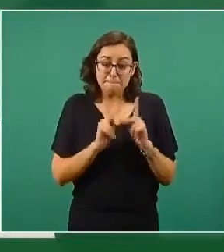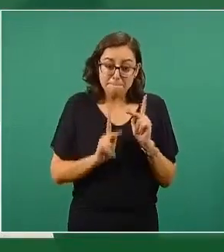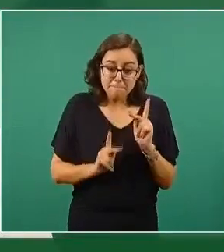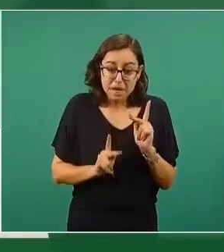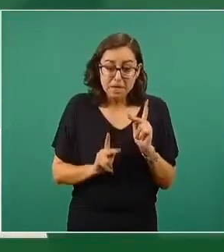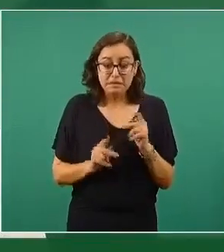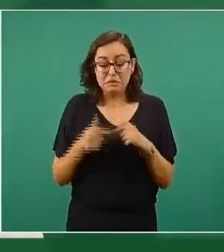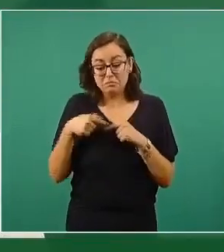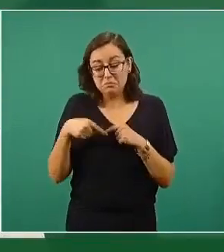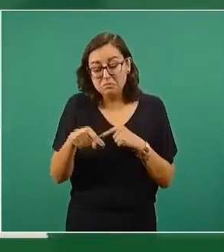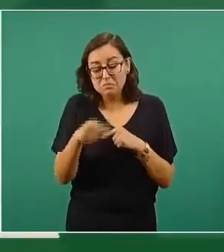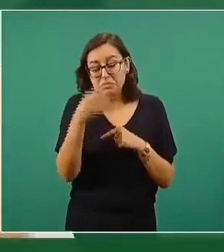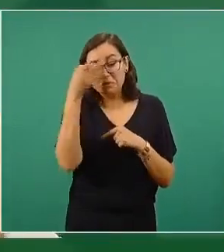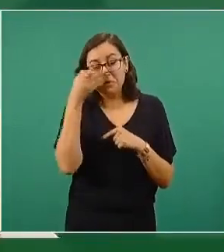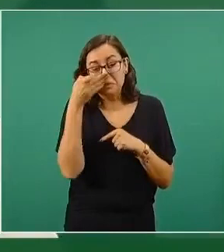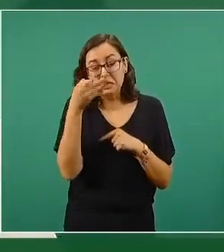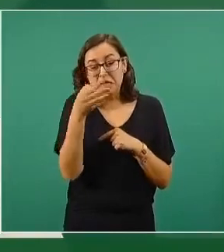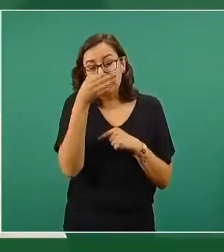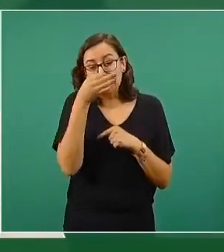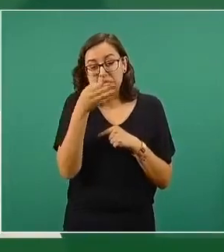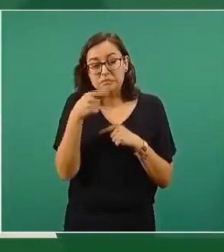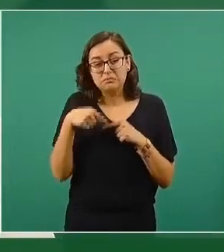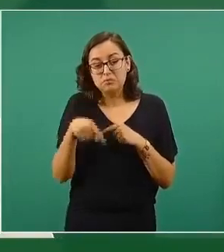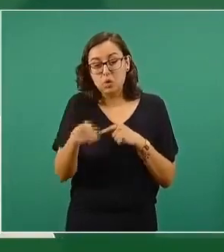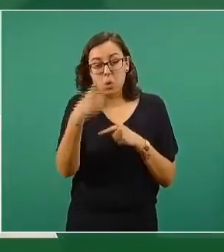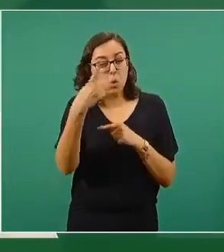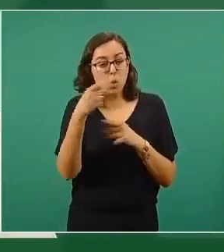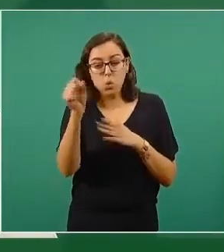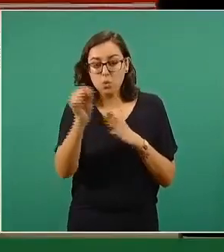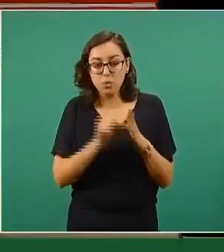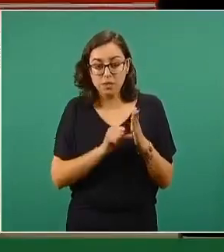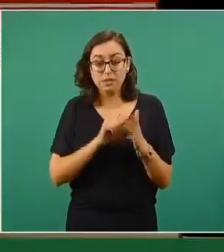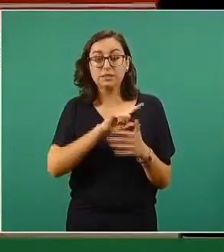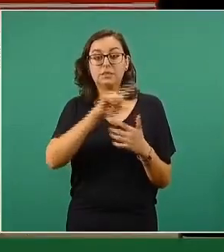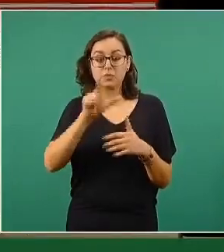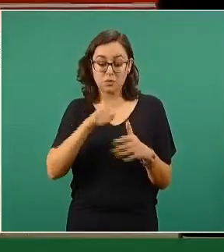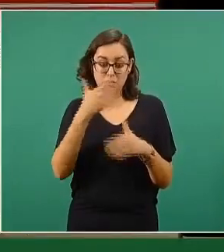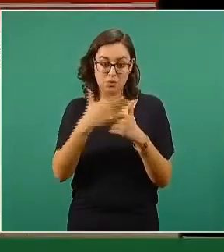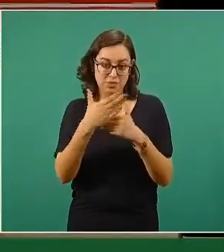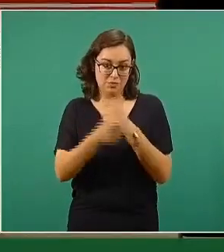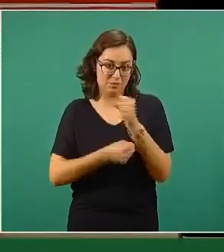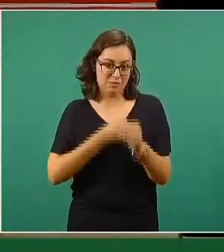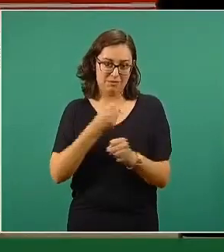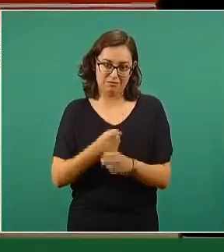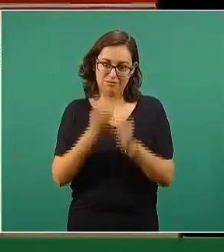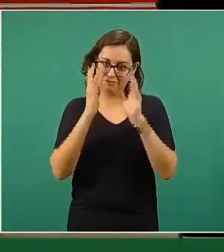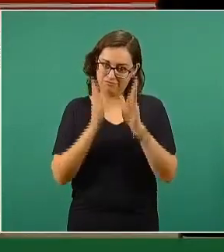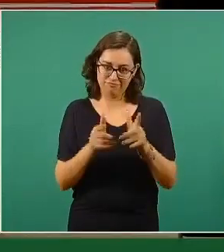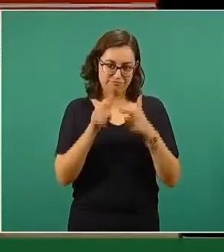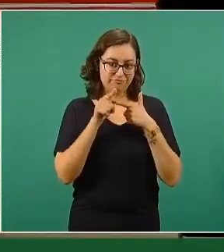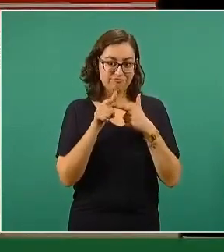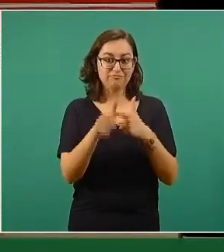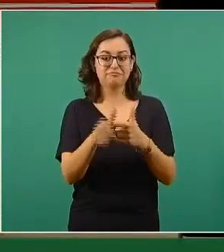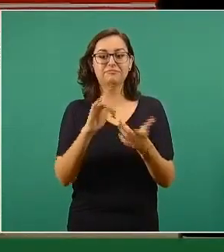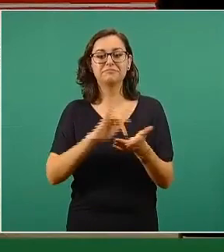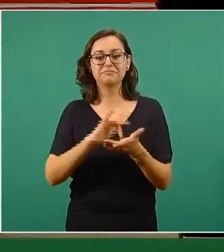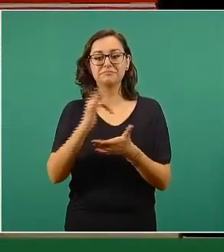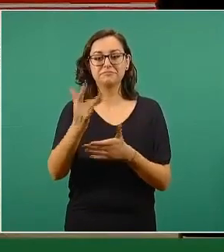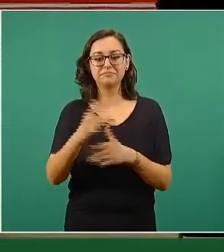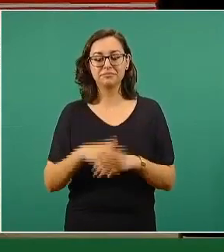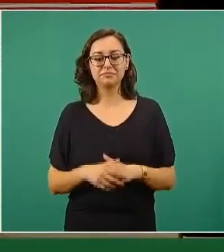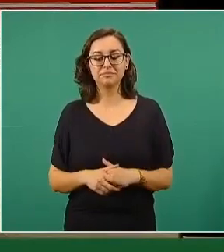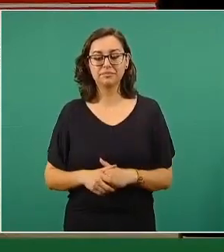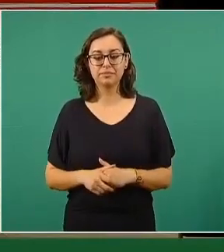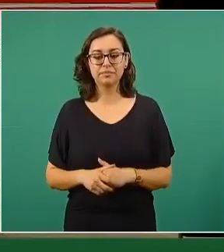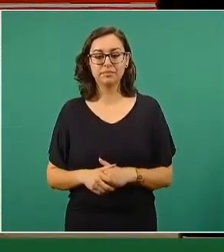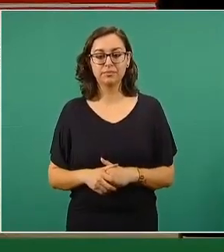terminar el ciclo escolar y luego ya entrar con confianza en el siguiente ciclo escolar. Gracias, Diego, por tu pregunta.